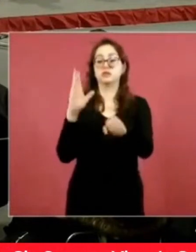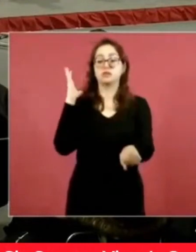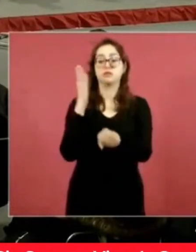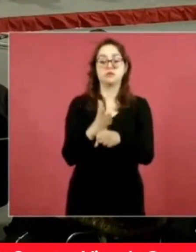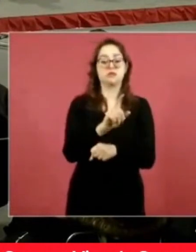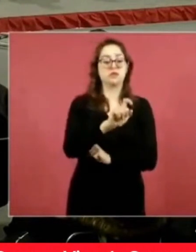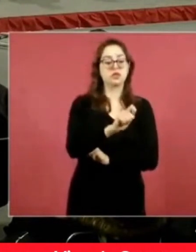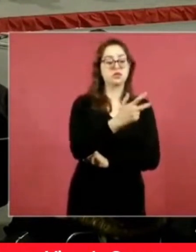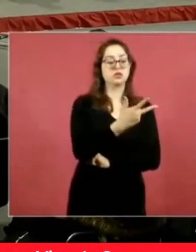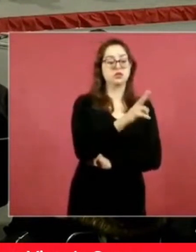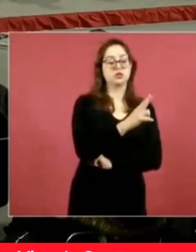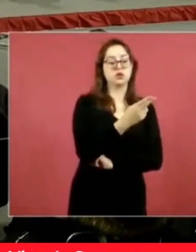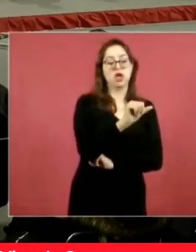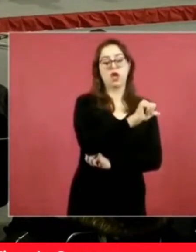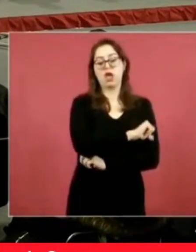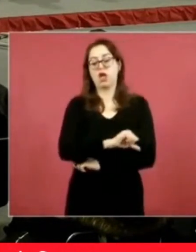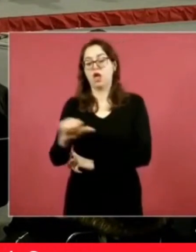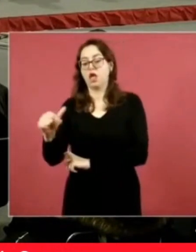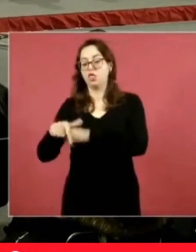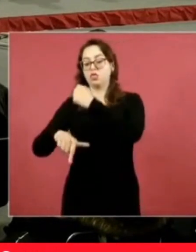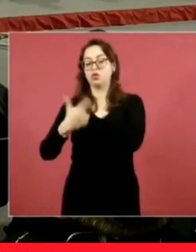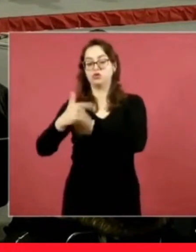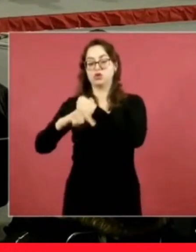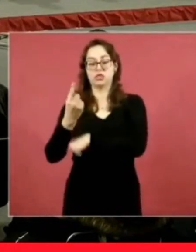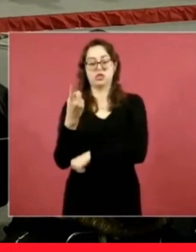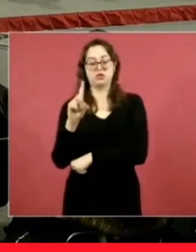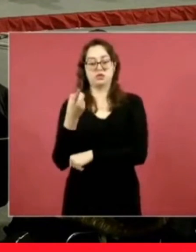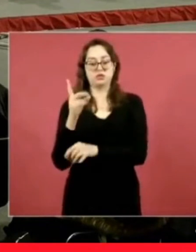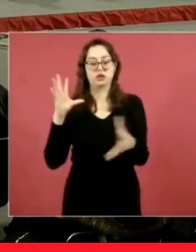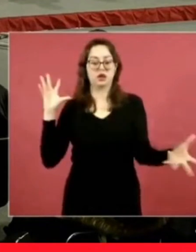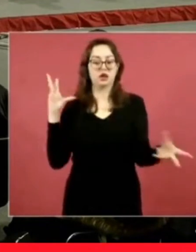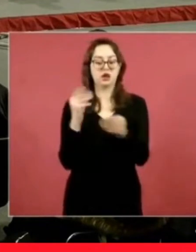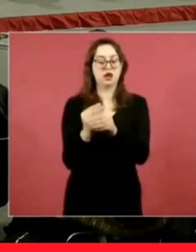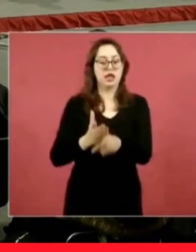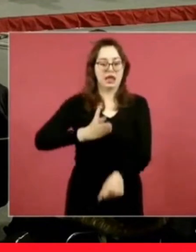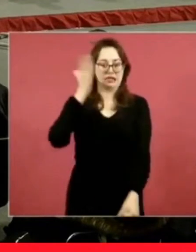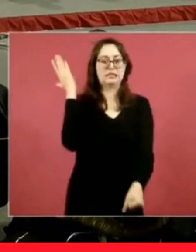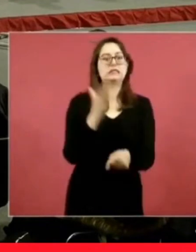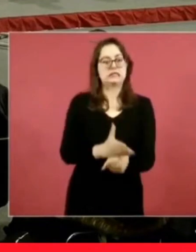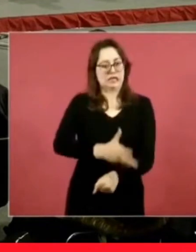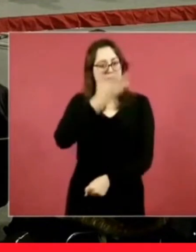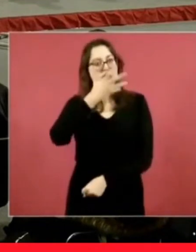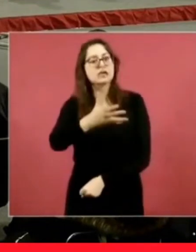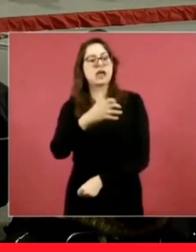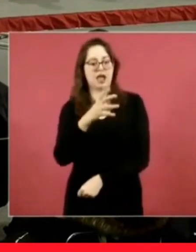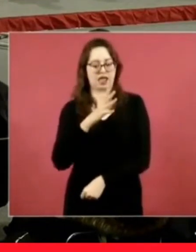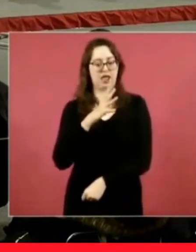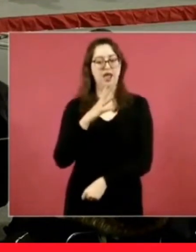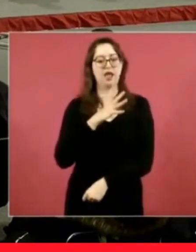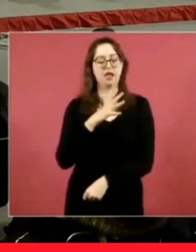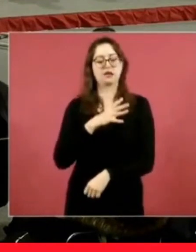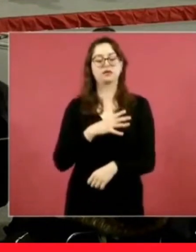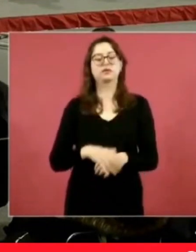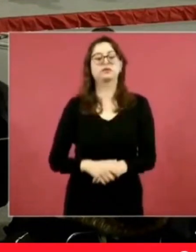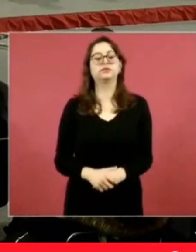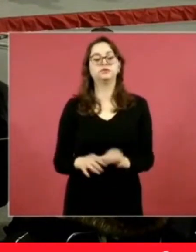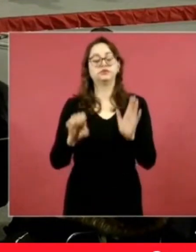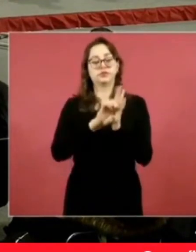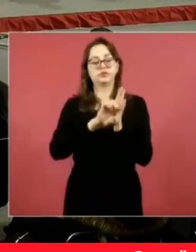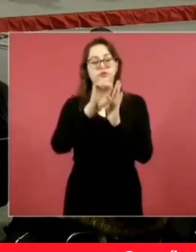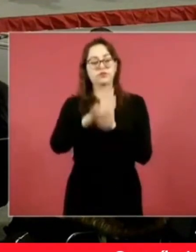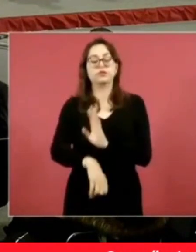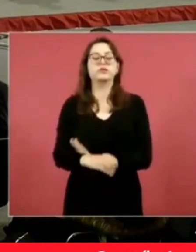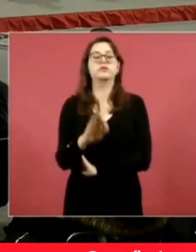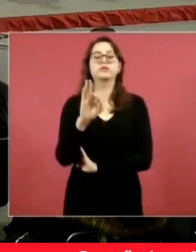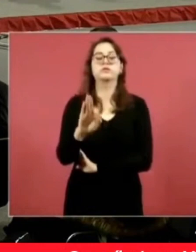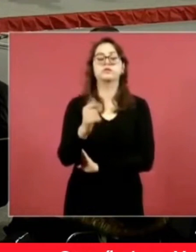28 de noviembre al 10 al 12 de diciembre adelante tenemos el caso de cuatro extradiciones por parte de la fiscalía general